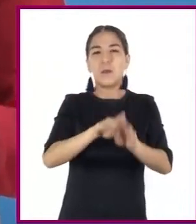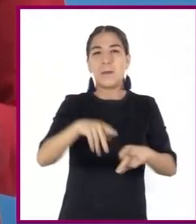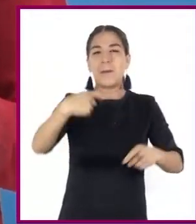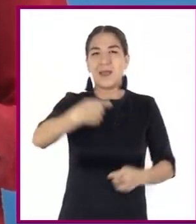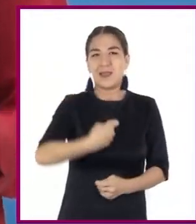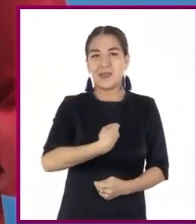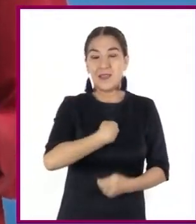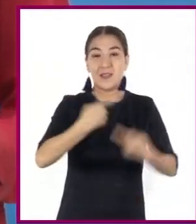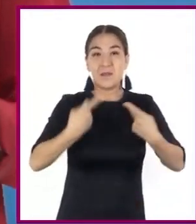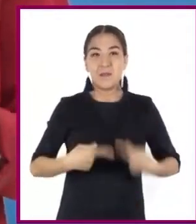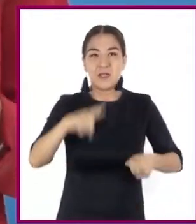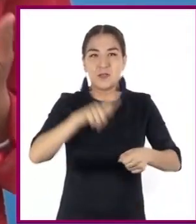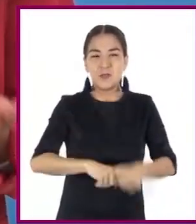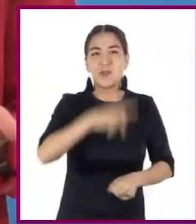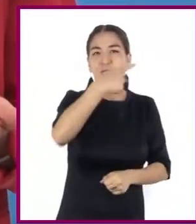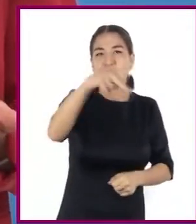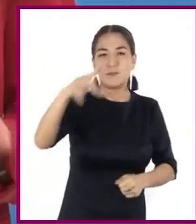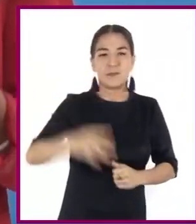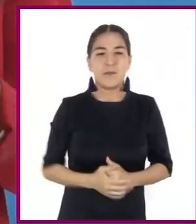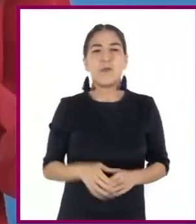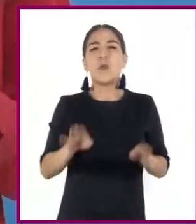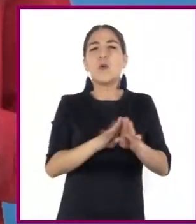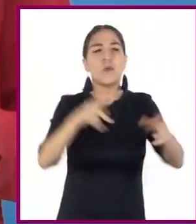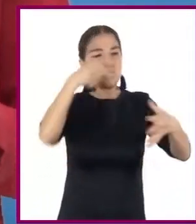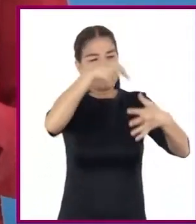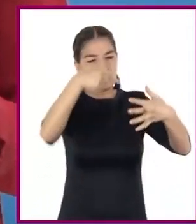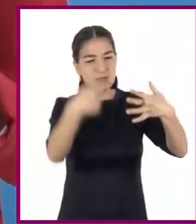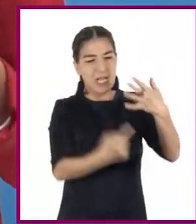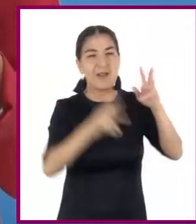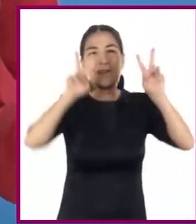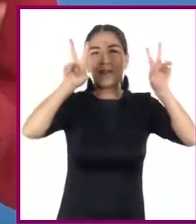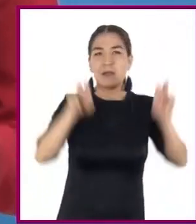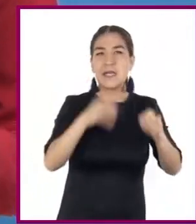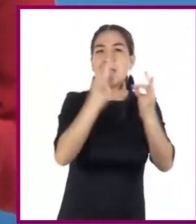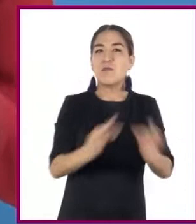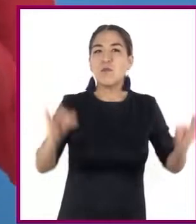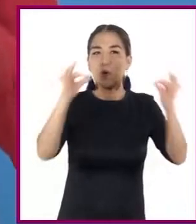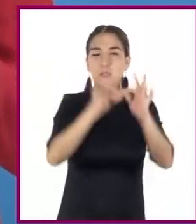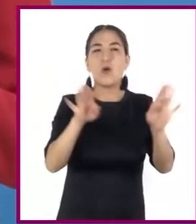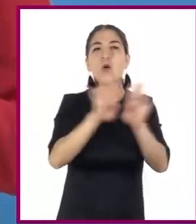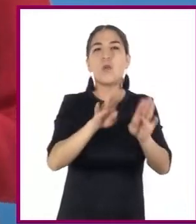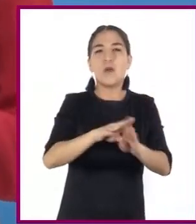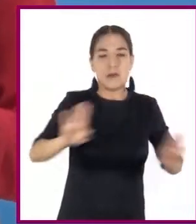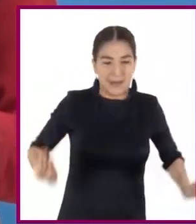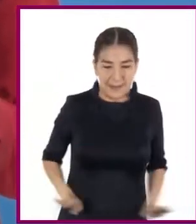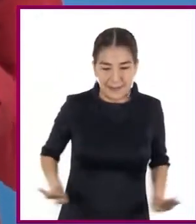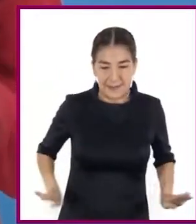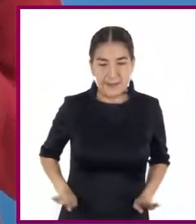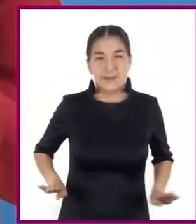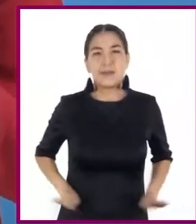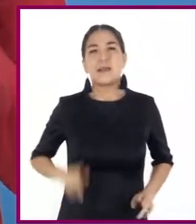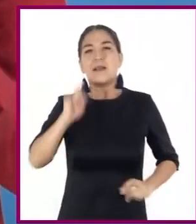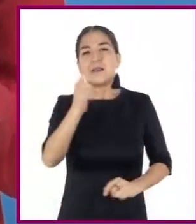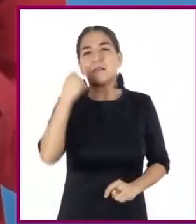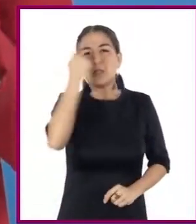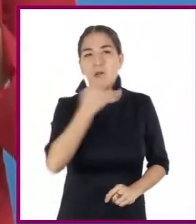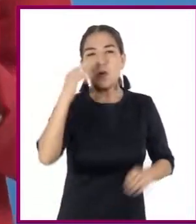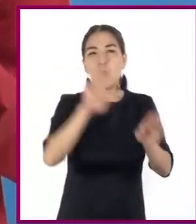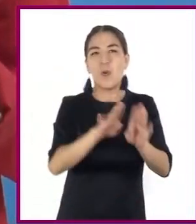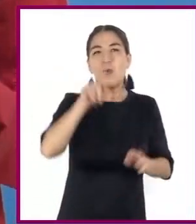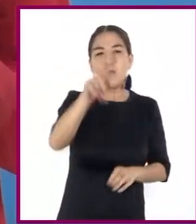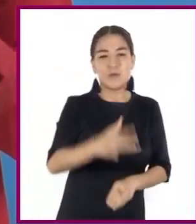algunos conceptos clave sobre el tema, reflexionaremos sobre los rasgos y características que les hacen